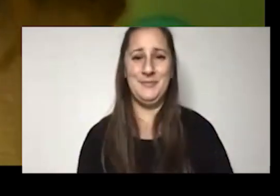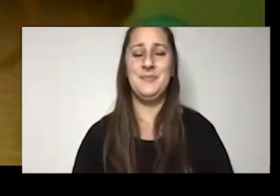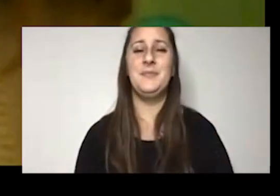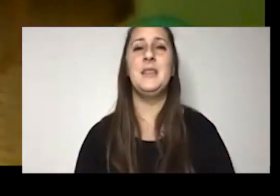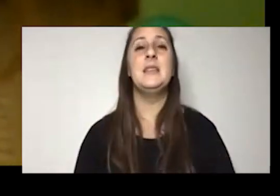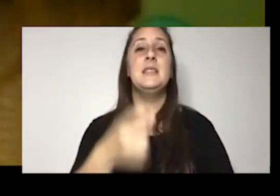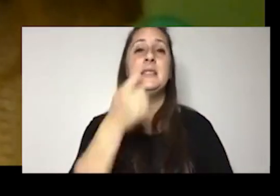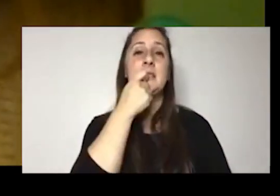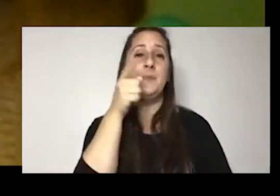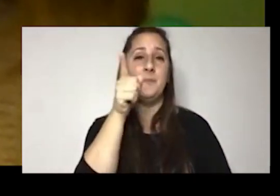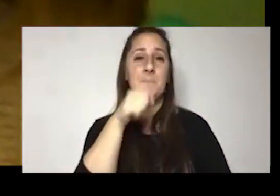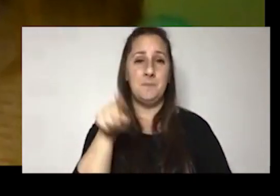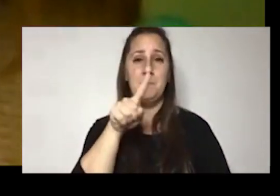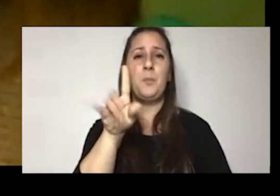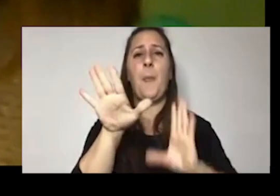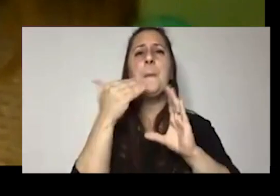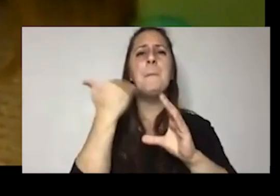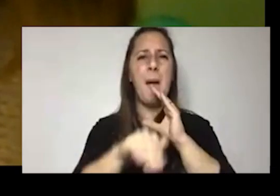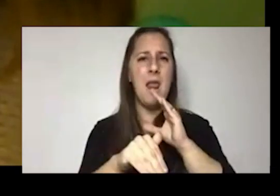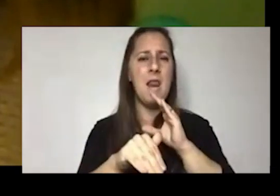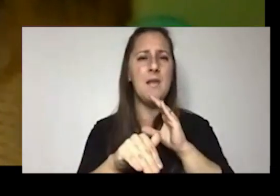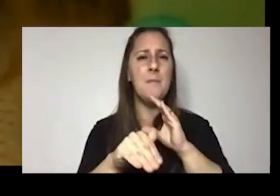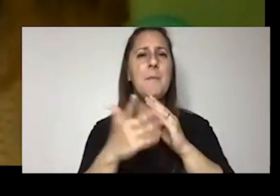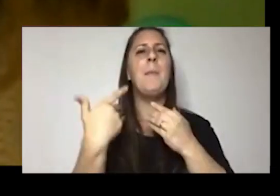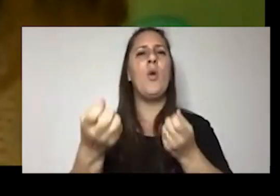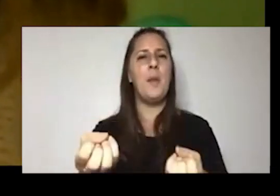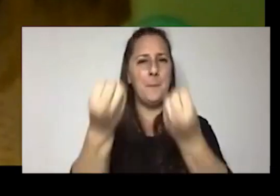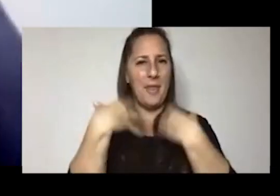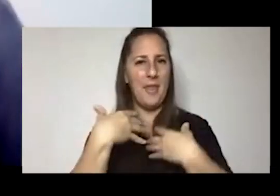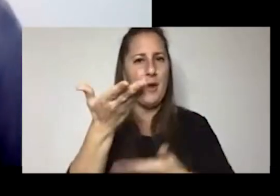ahí los mails de ustedes, chicos, para poder compartirlos? No sé.